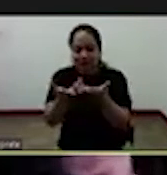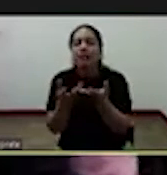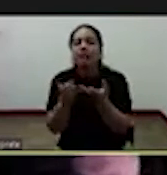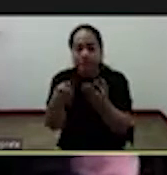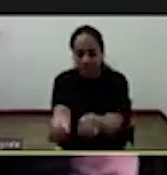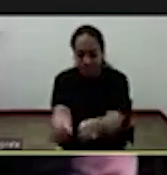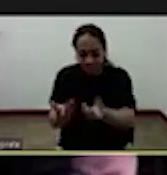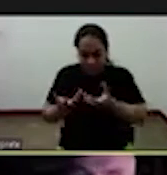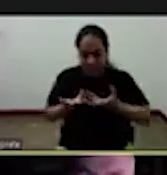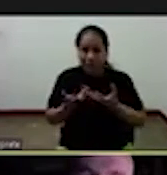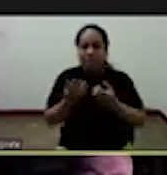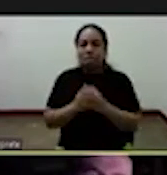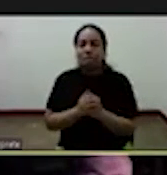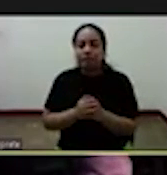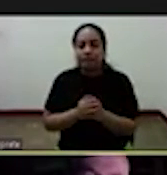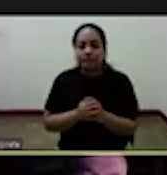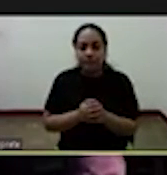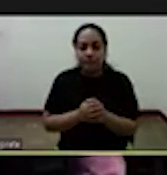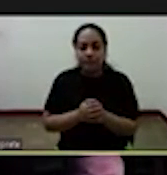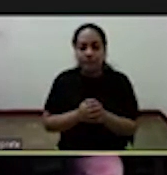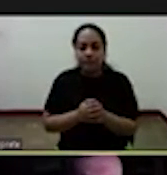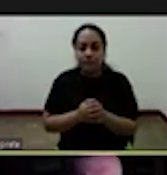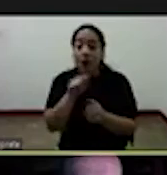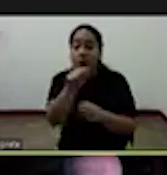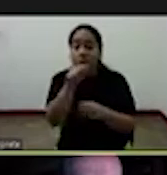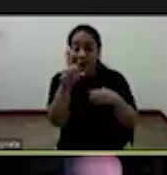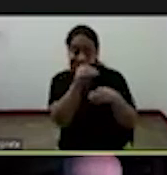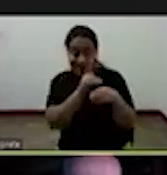Y este disco de Óxidos